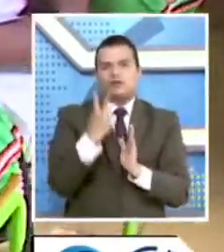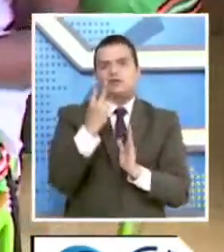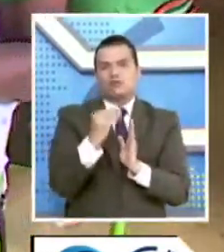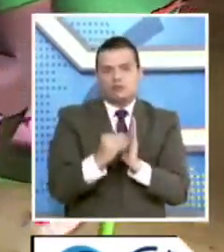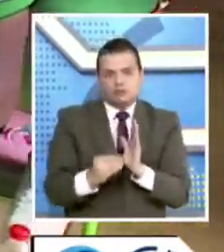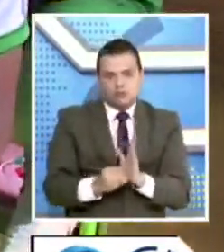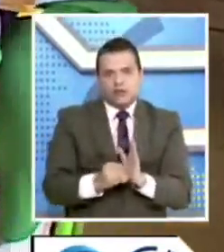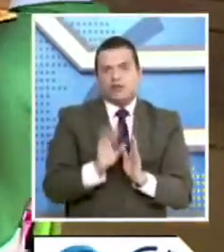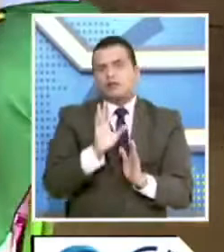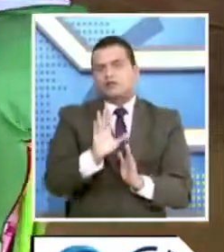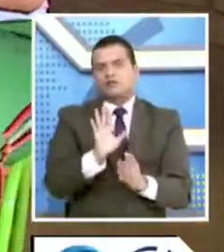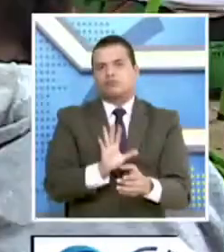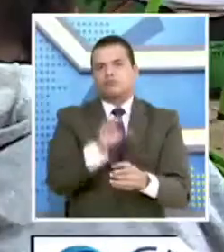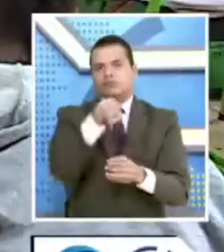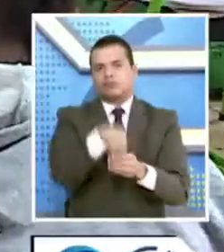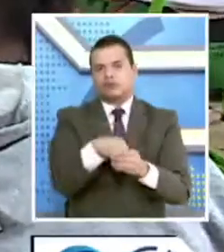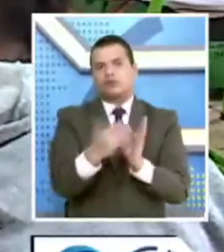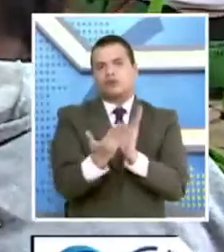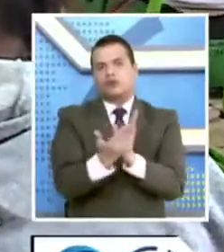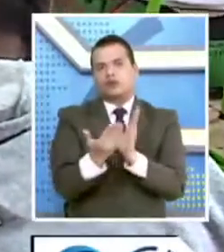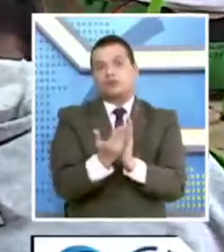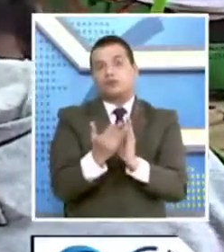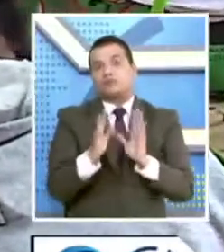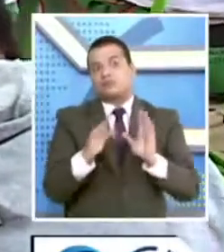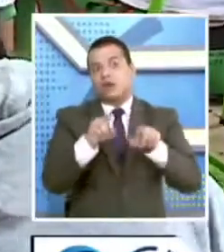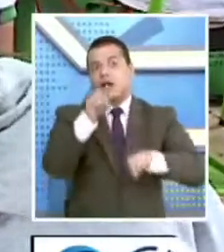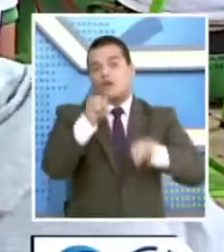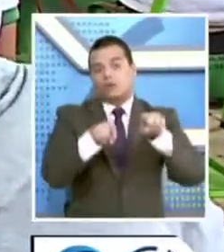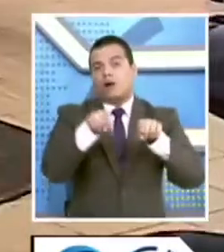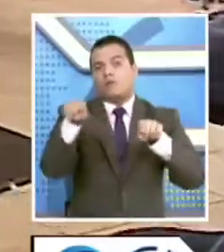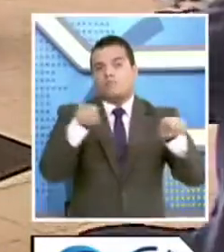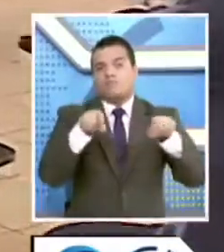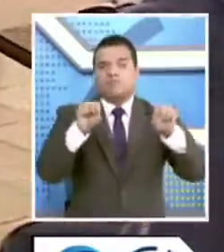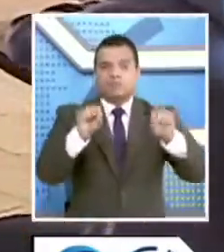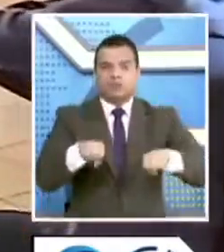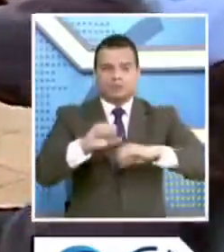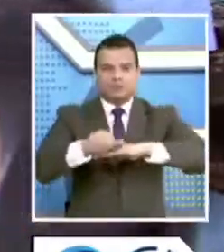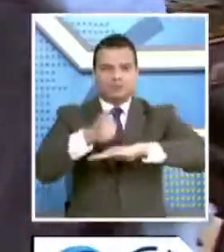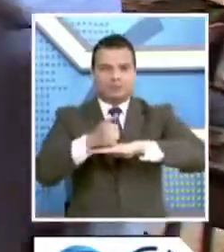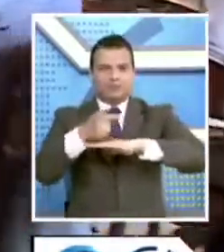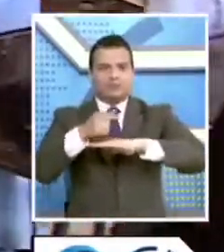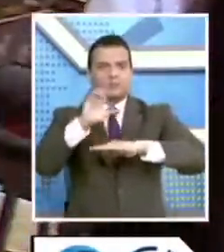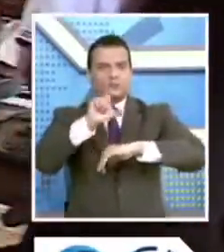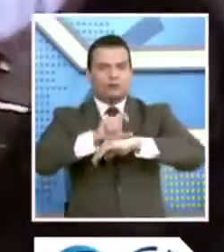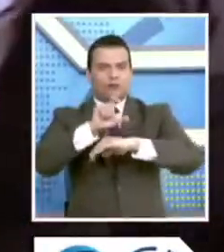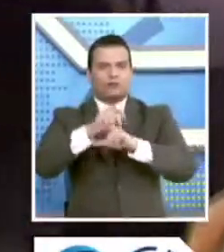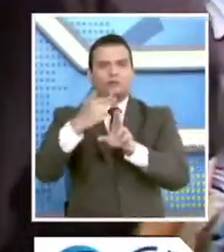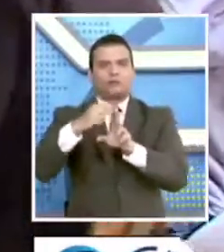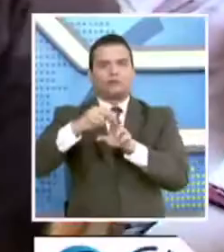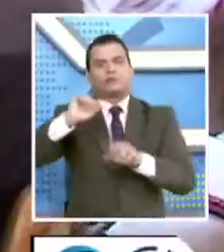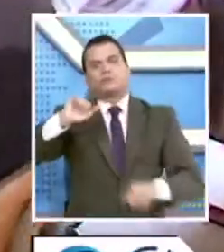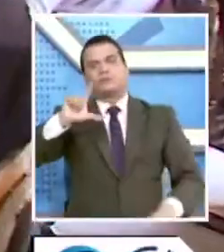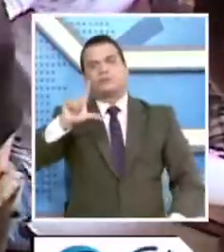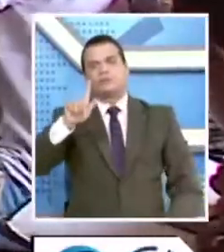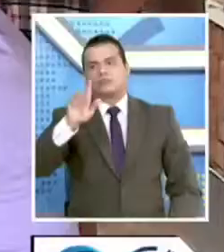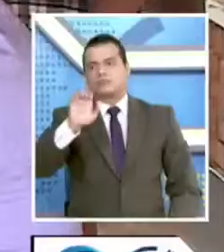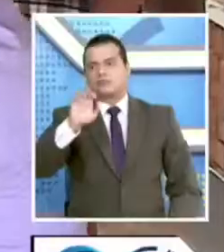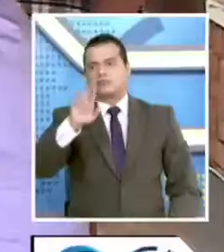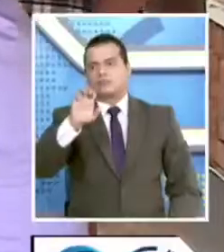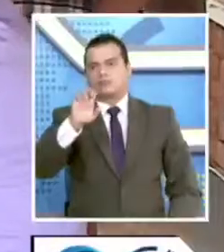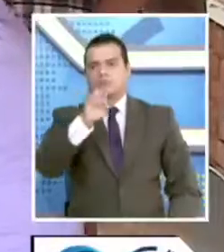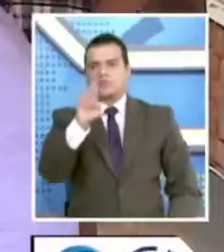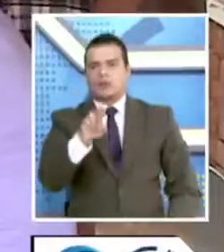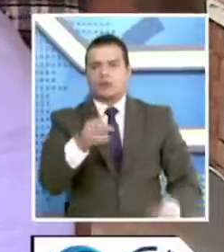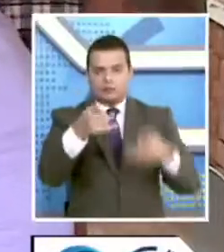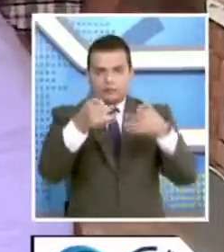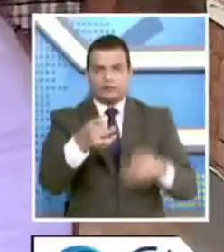algunas instituciones sí se debe hacer ese regreso. Mientras tanto, rectores como el del Colegio Mayor Alférez Real ya tomaron la decisión de terminar